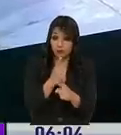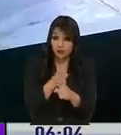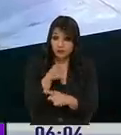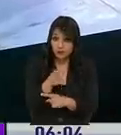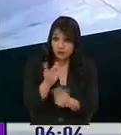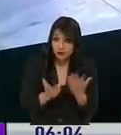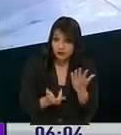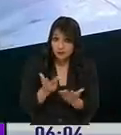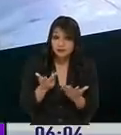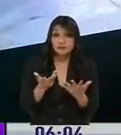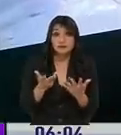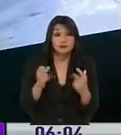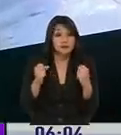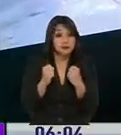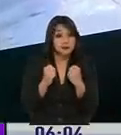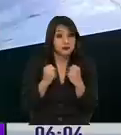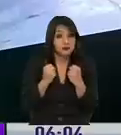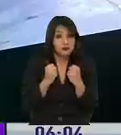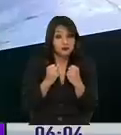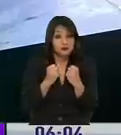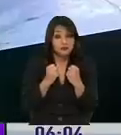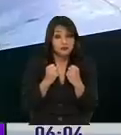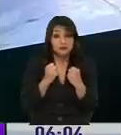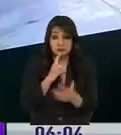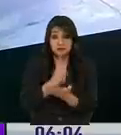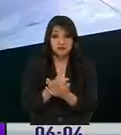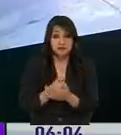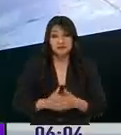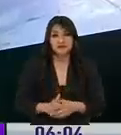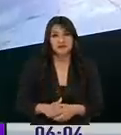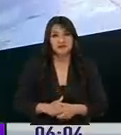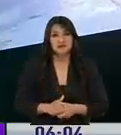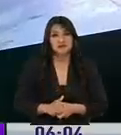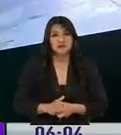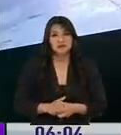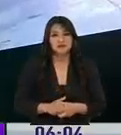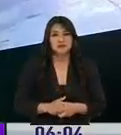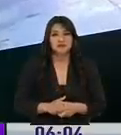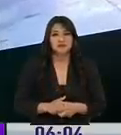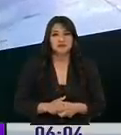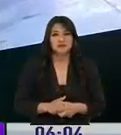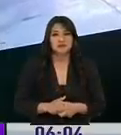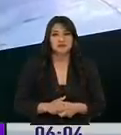allá los huesos comienzan a hablar solos. Adelante, por favor.